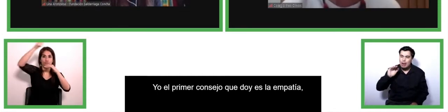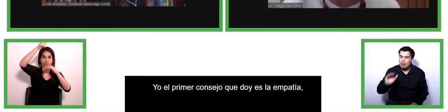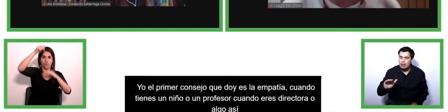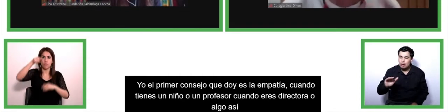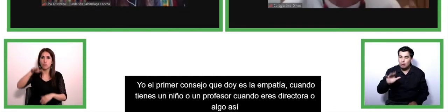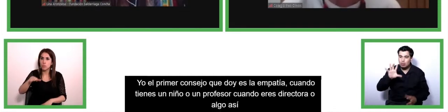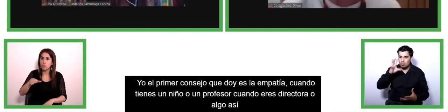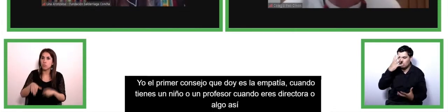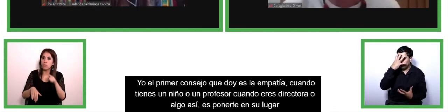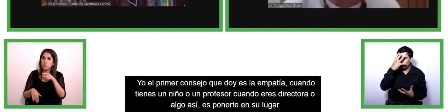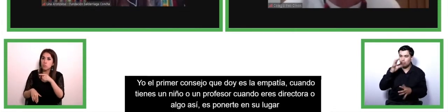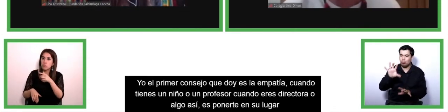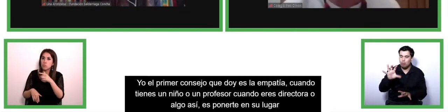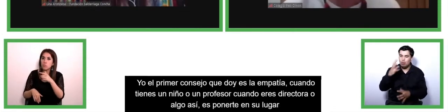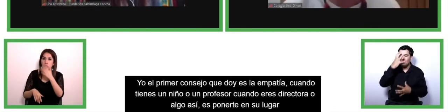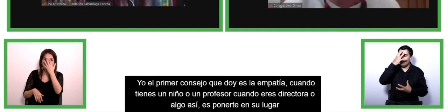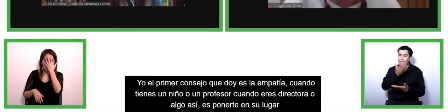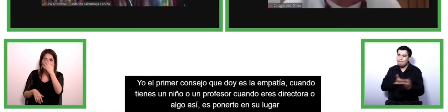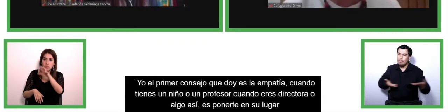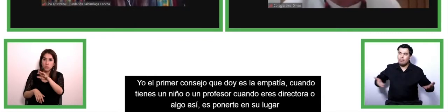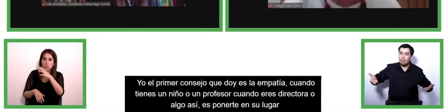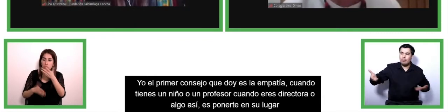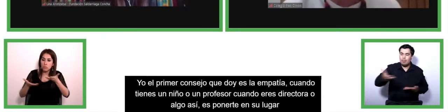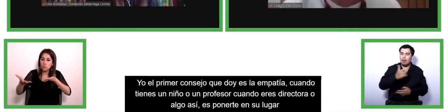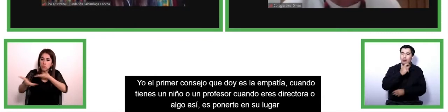y pensar que lo tienes que querer.